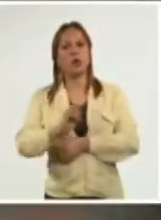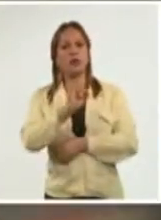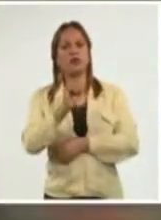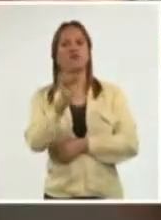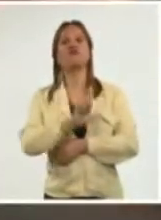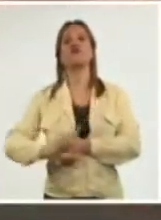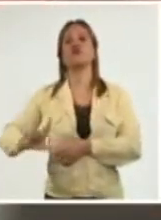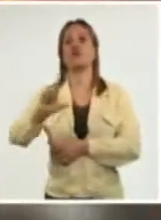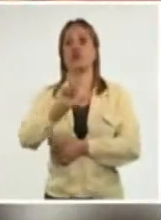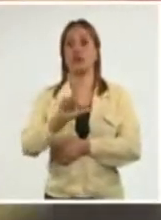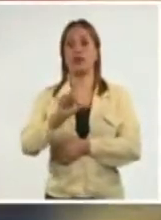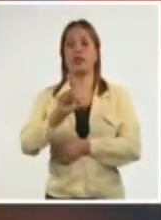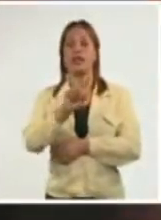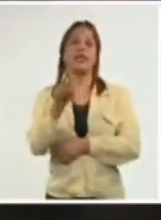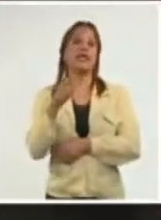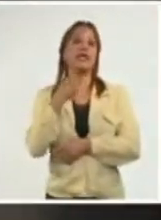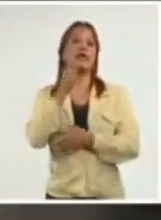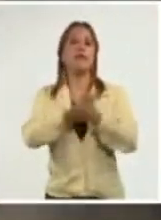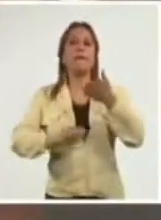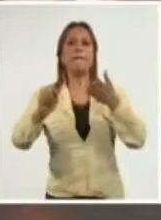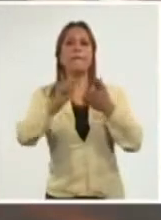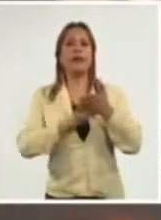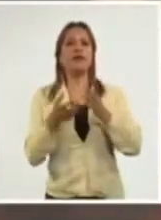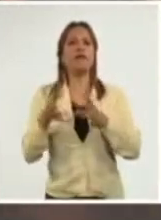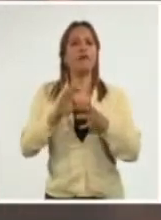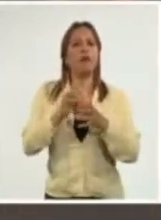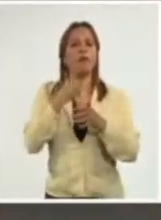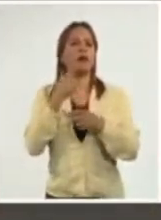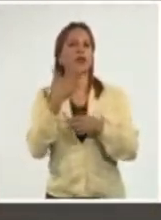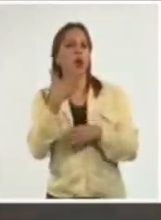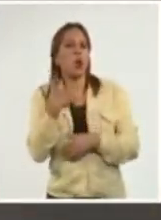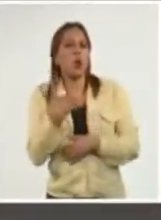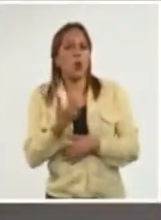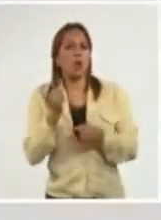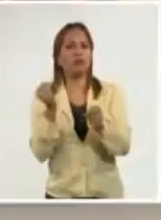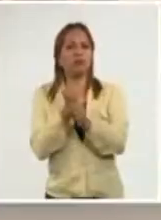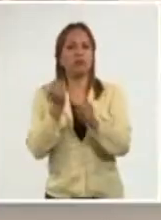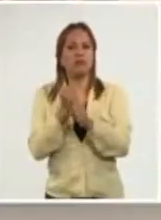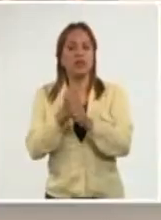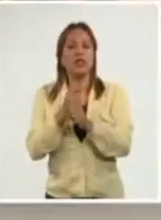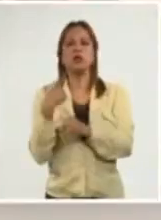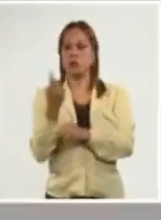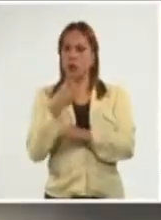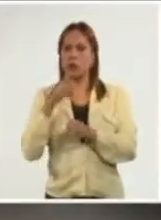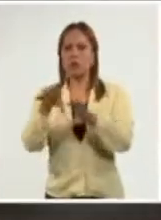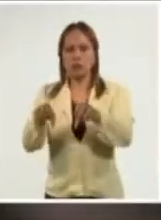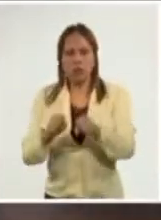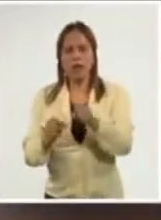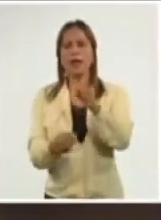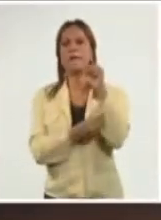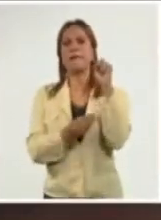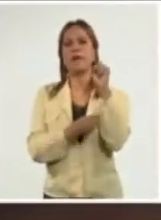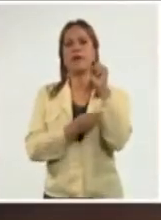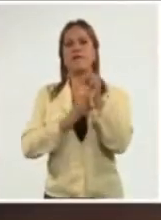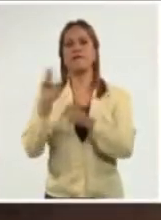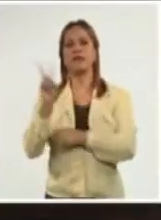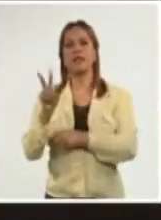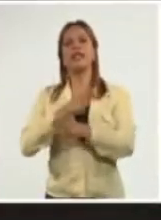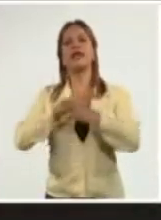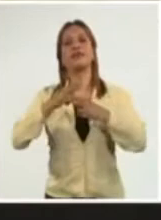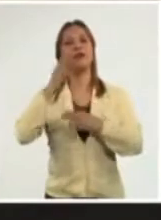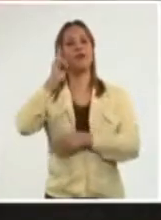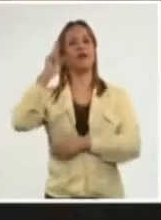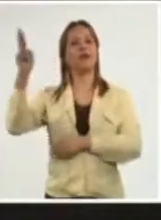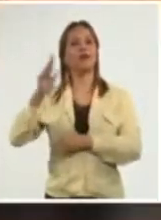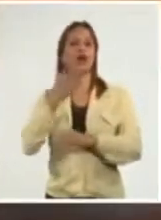Y en tercer término, el plan estratégico. Nosotros vamos a tomar el poder político en Venezuela. La historia dirá cómo lo vamos